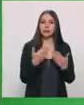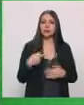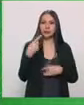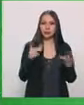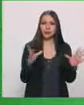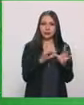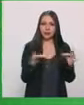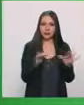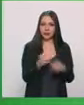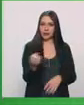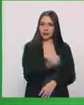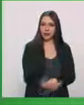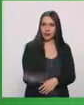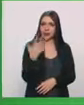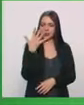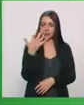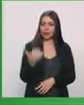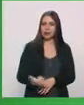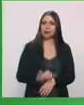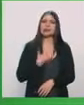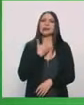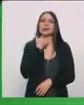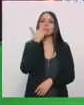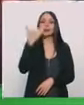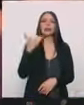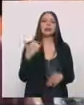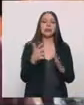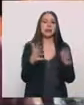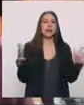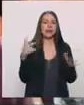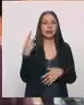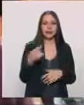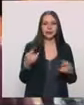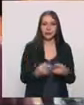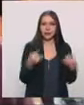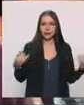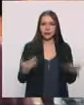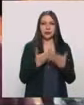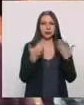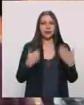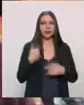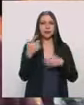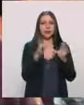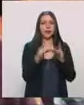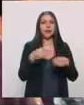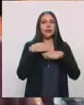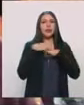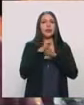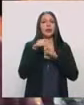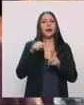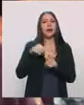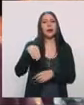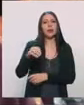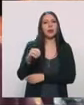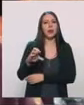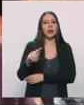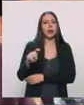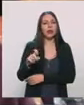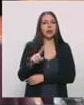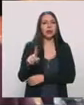pata en la historia. Se me ocurría a mí que ahora que estamos hablando del penacho de Moctezuma, pues podríamos ver